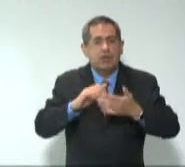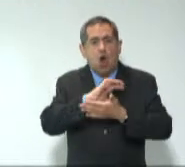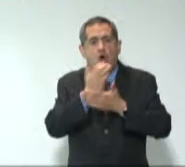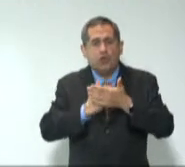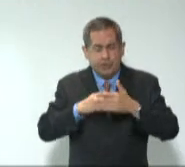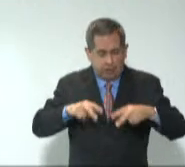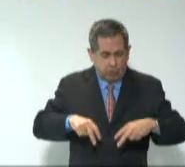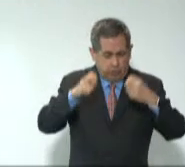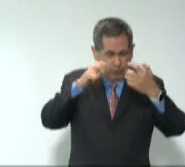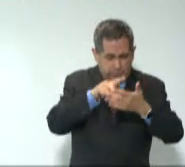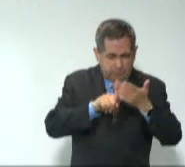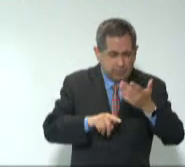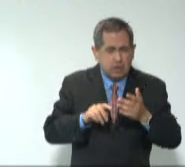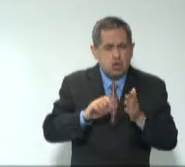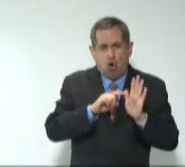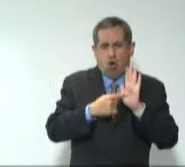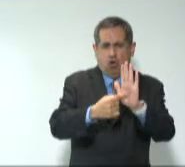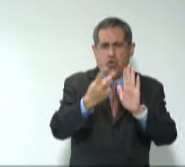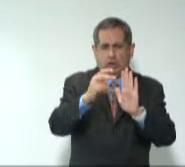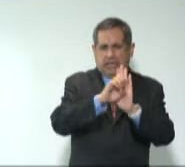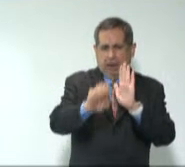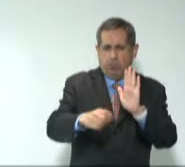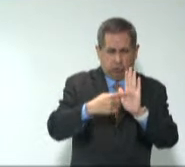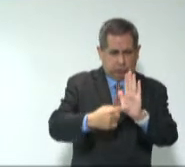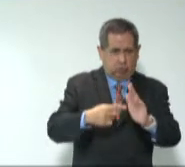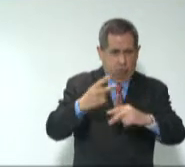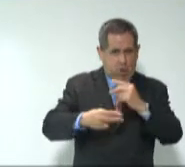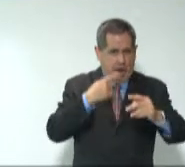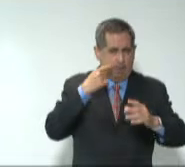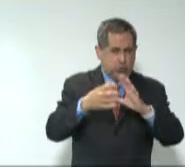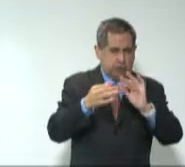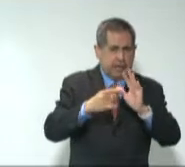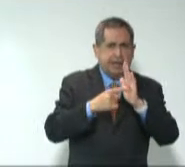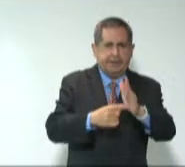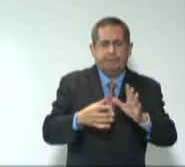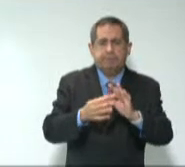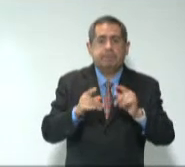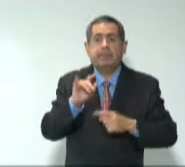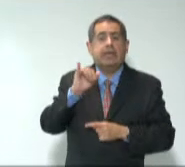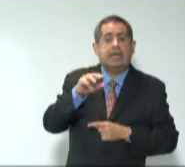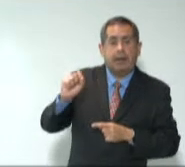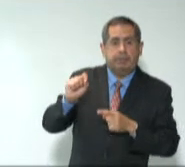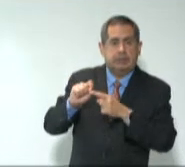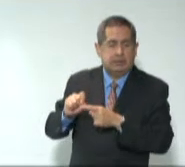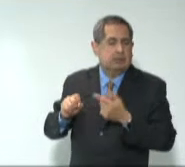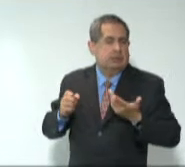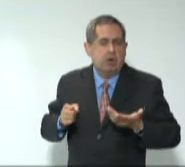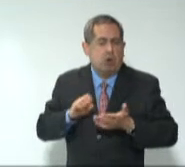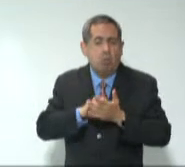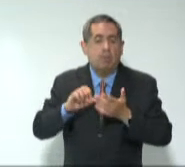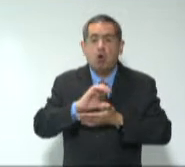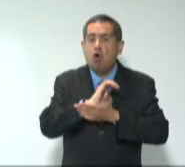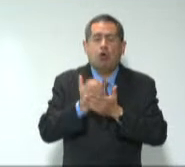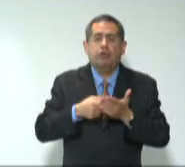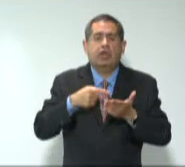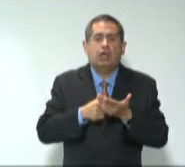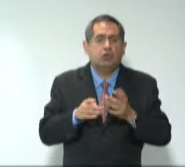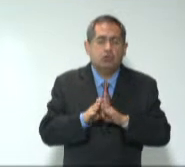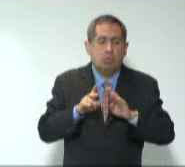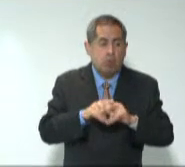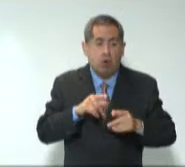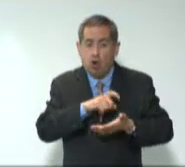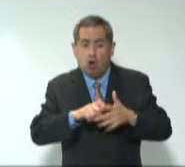siempre traje dos ejemplos ahí muy eh del Seguro Social por ejemplo de un contrato que fue donde se